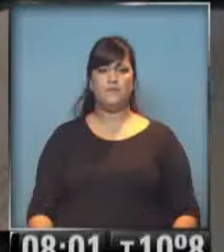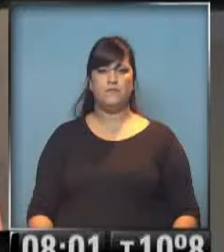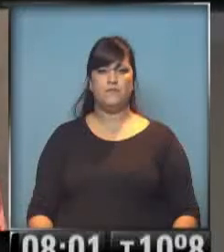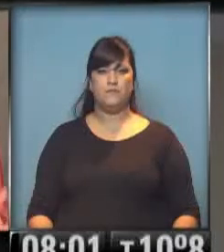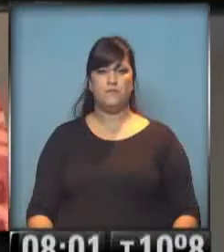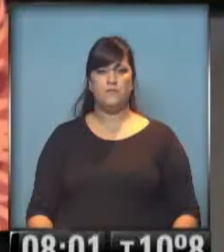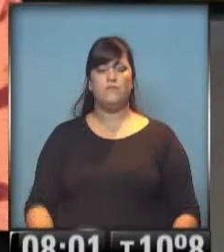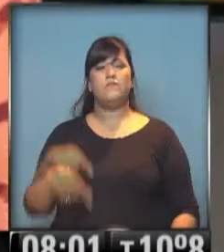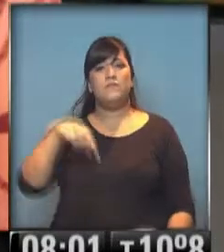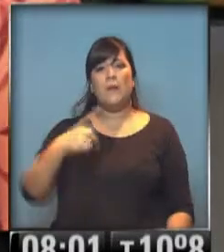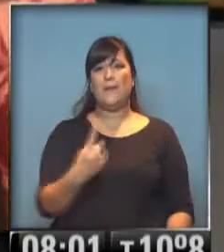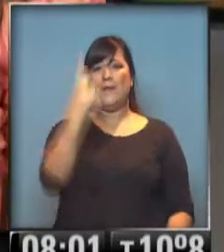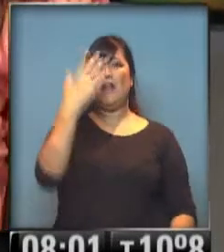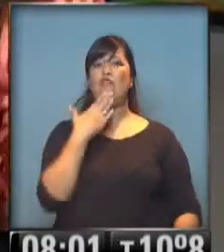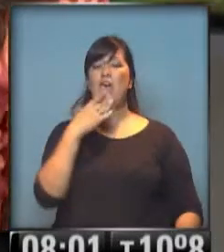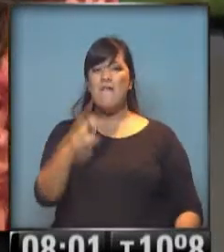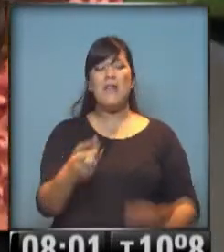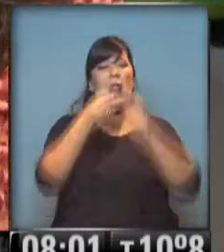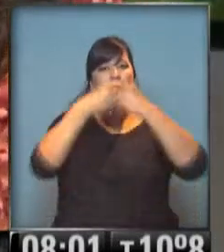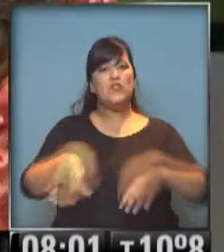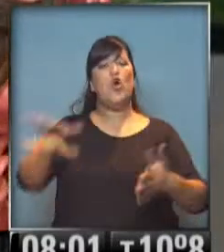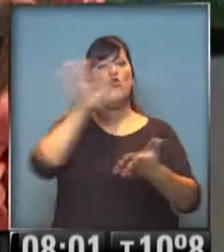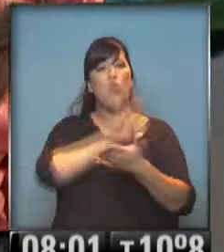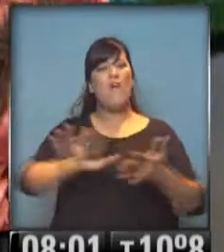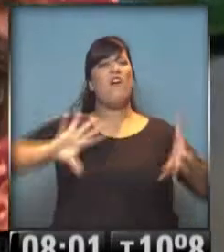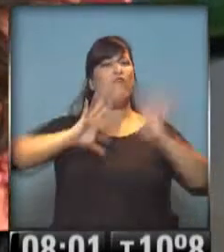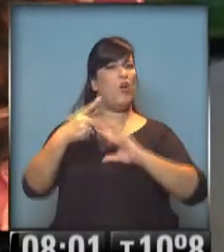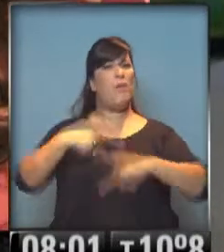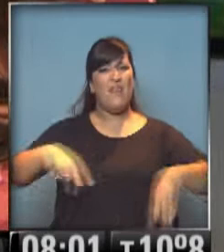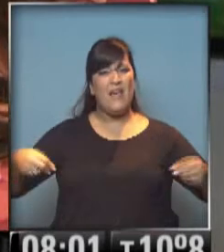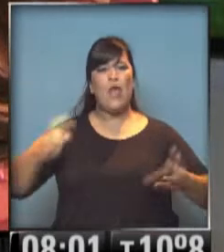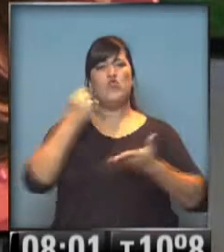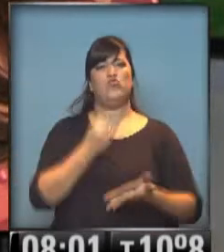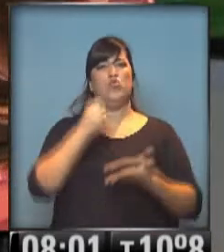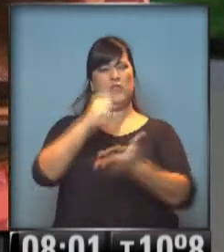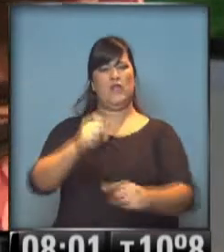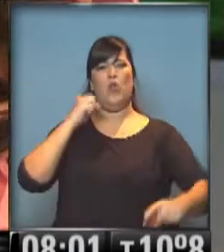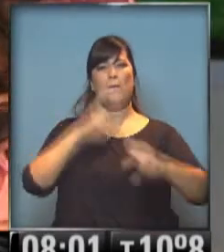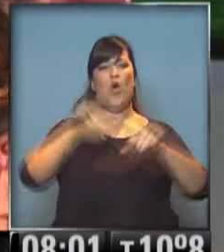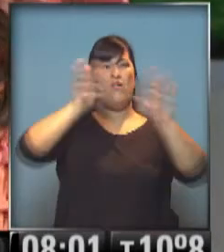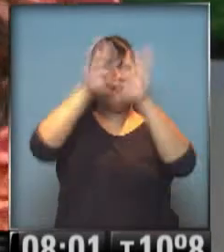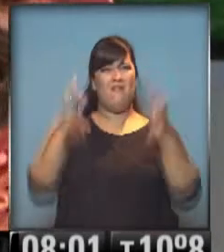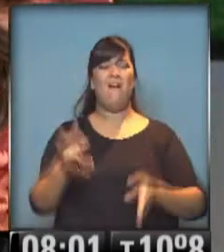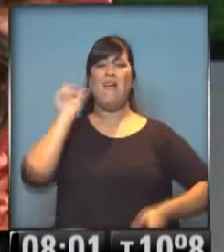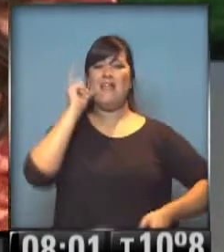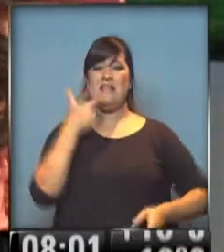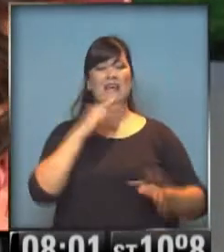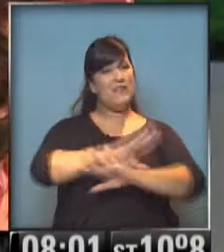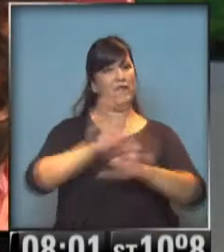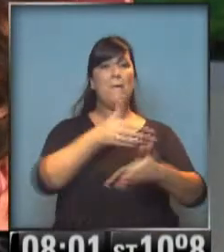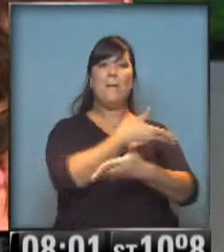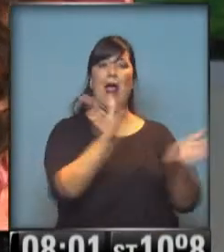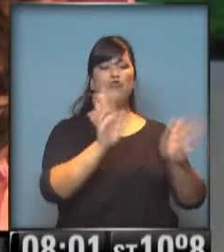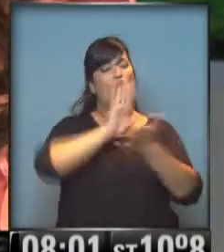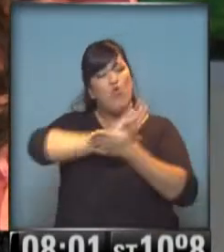y a partir del primero de abril comenzó la nueva modalidad del subsidio a las garrafas en este caso recordemos dejamos garrafas para todos y